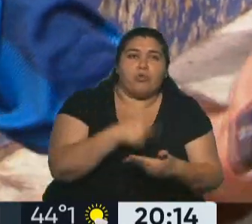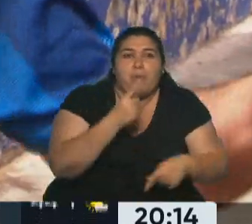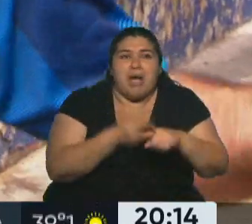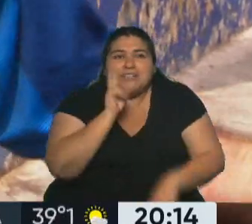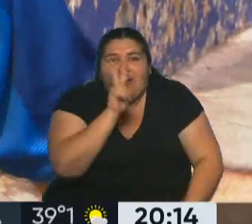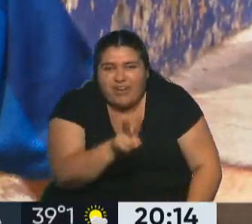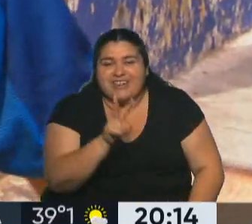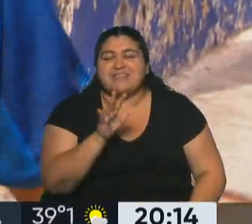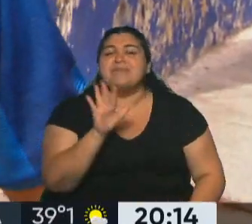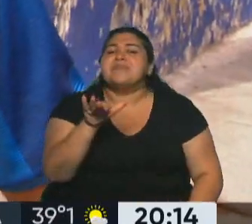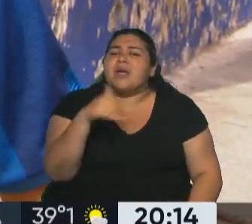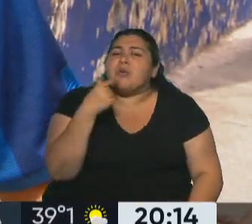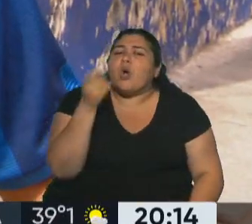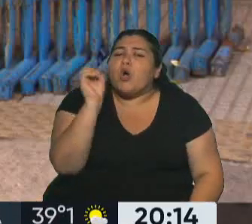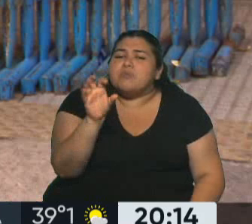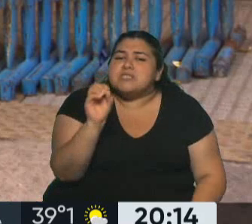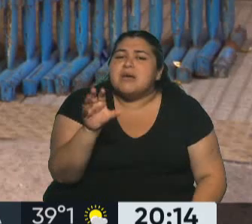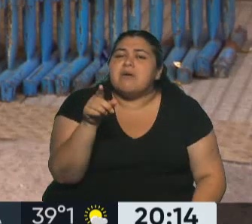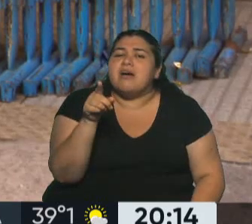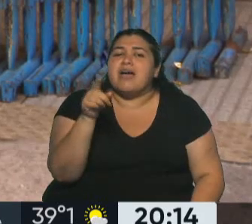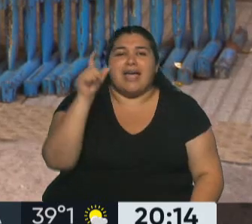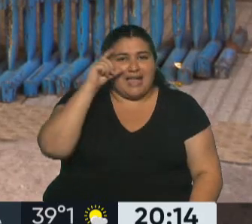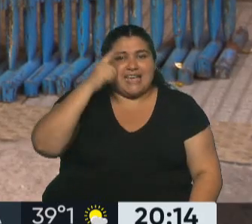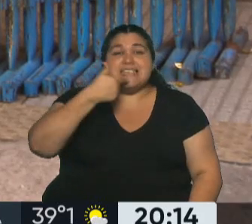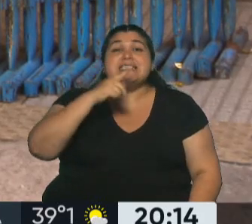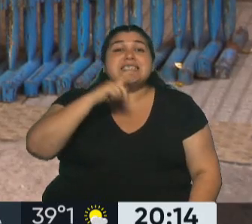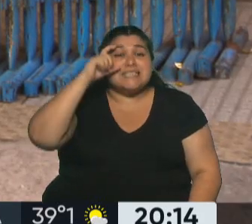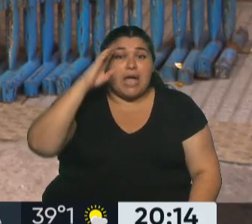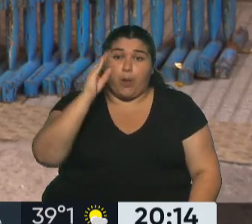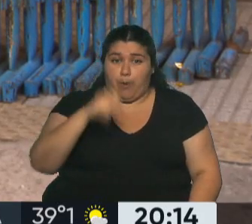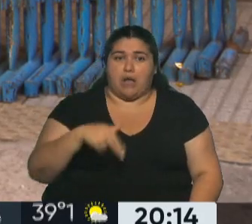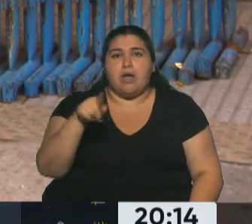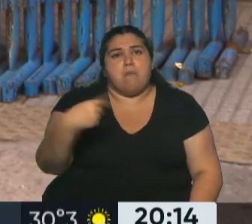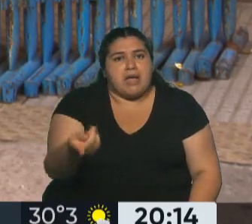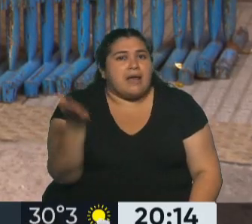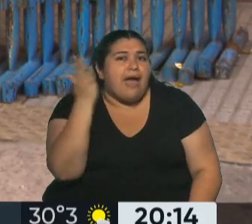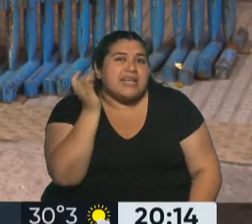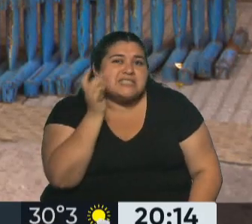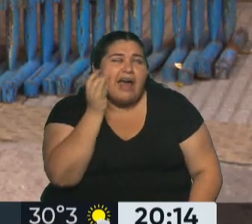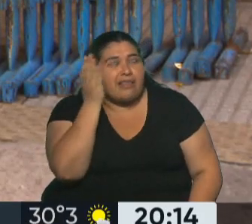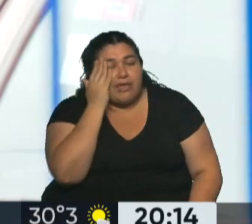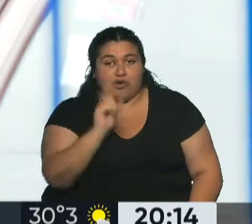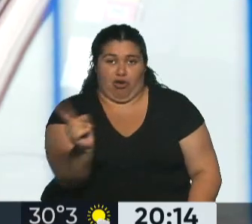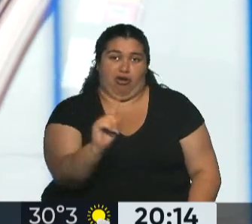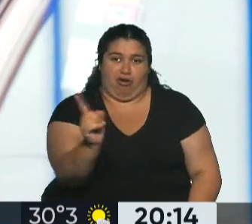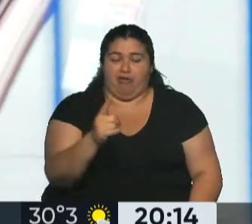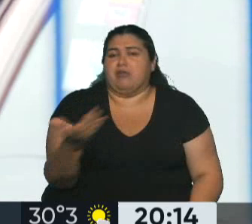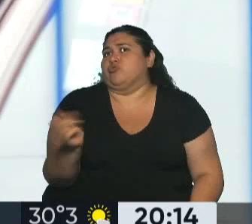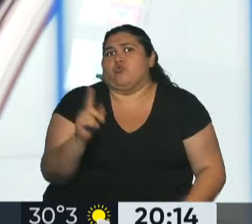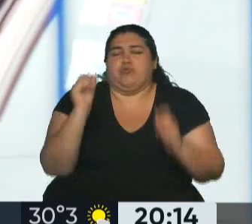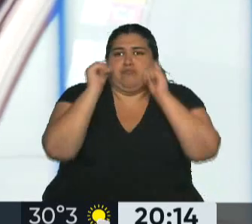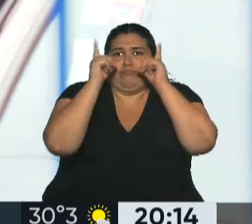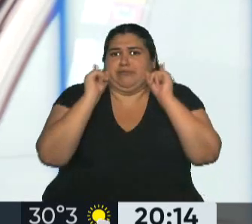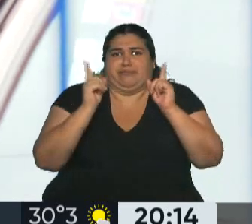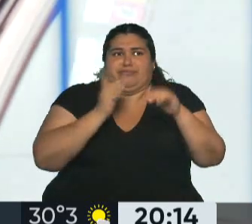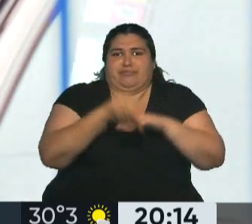mañana Cómo es su nombre Cómo es su nombre Esteban mañana no duer la siesta venga a votar eh tampoco